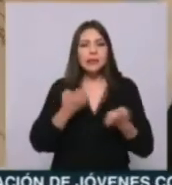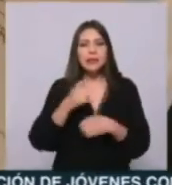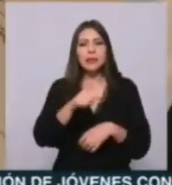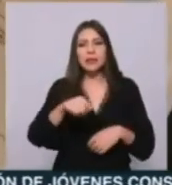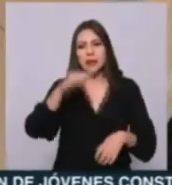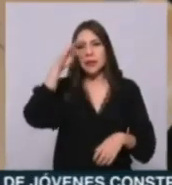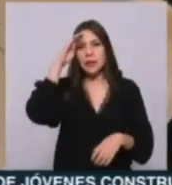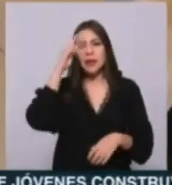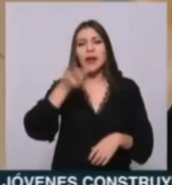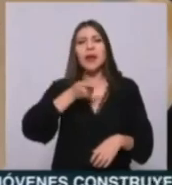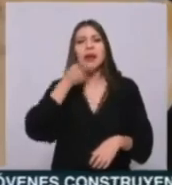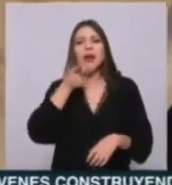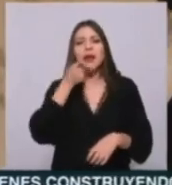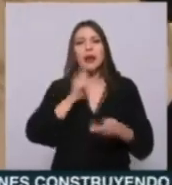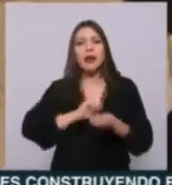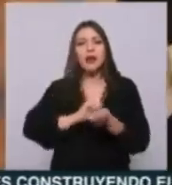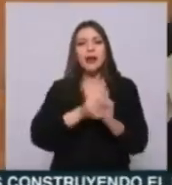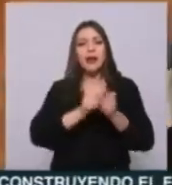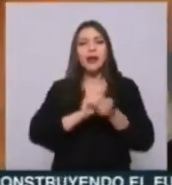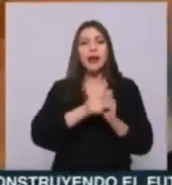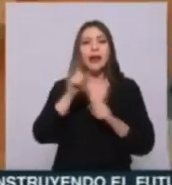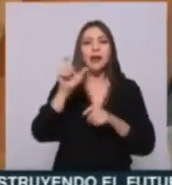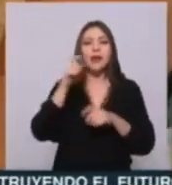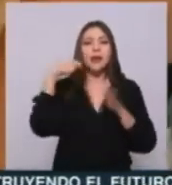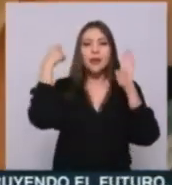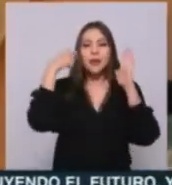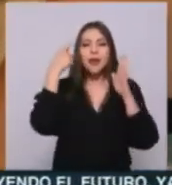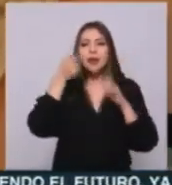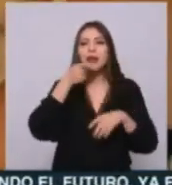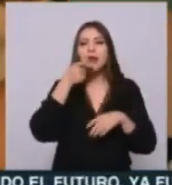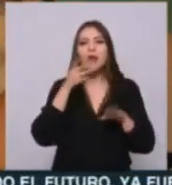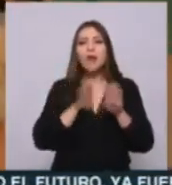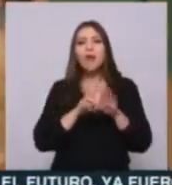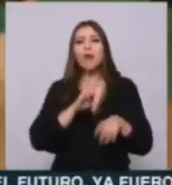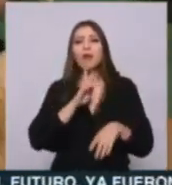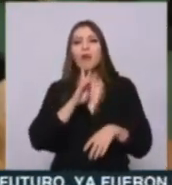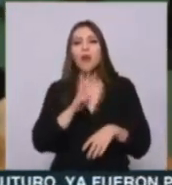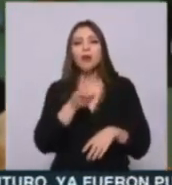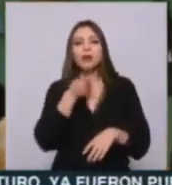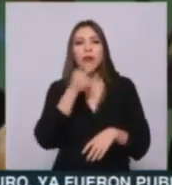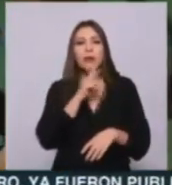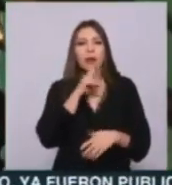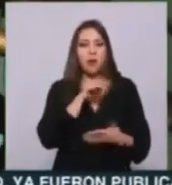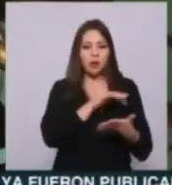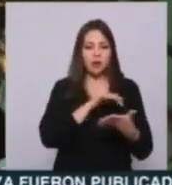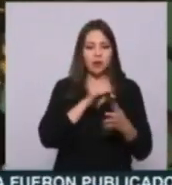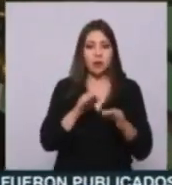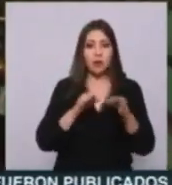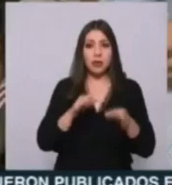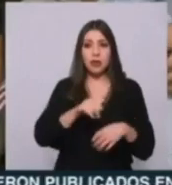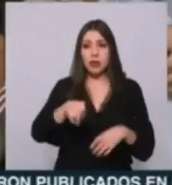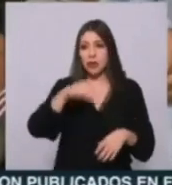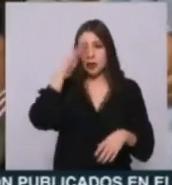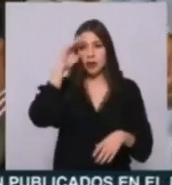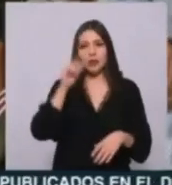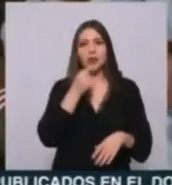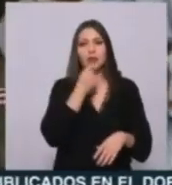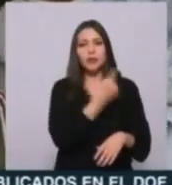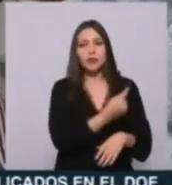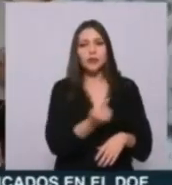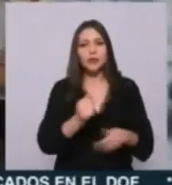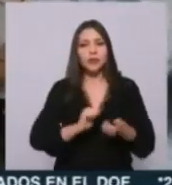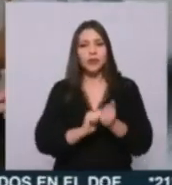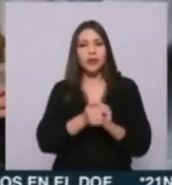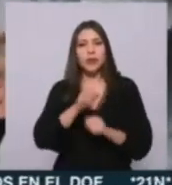podría pensar que el doblaje solo ayudará a quienes lo practican a modular su voz y a tener mejor dicción. Sin embargo, no es así. Los niños se